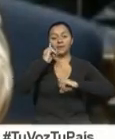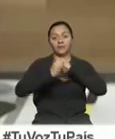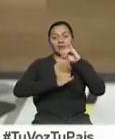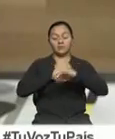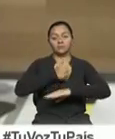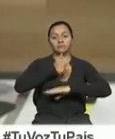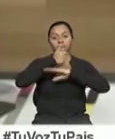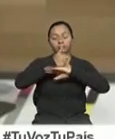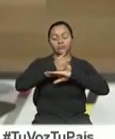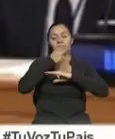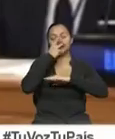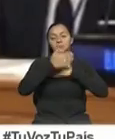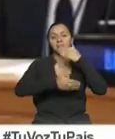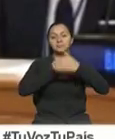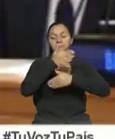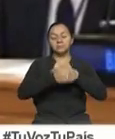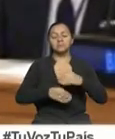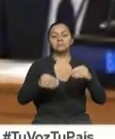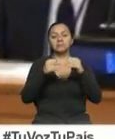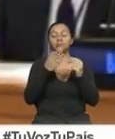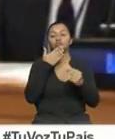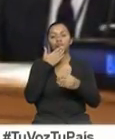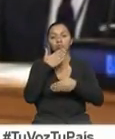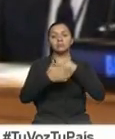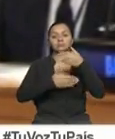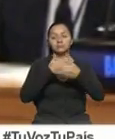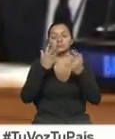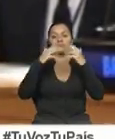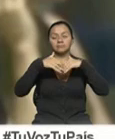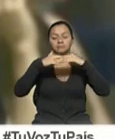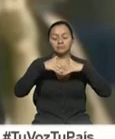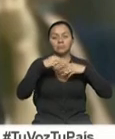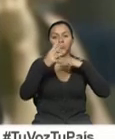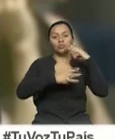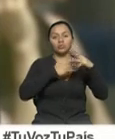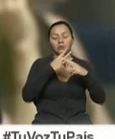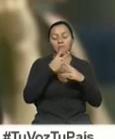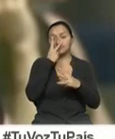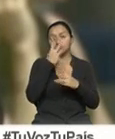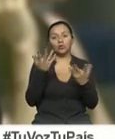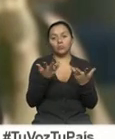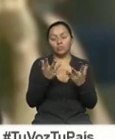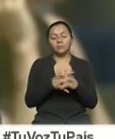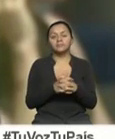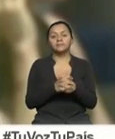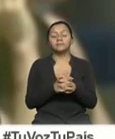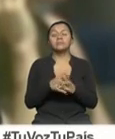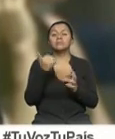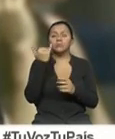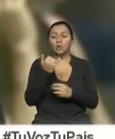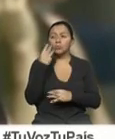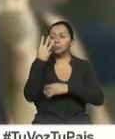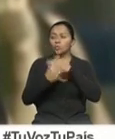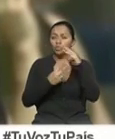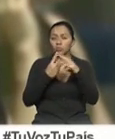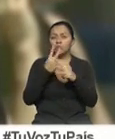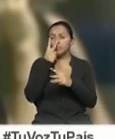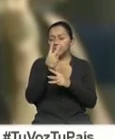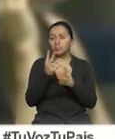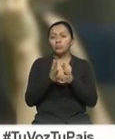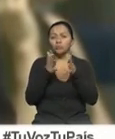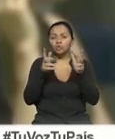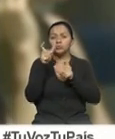a combatir e impulsar el fin de la crisis mundial en temas de movilidad humana. El mundo registra un incremento dramático